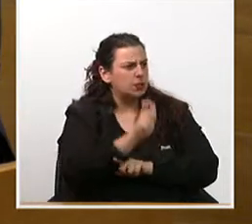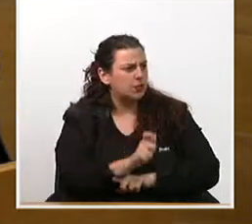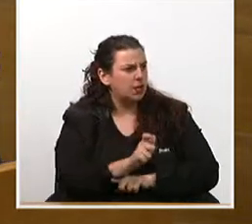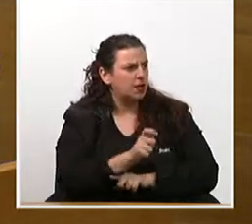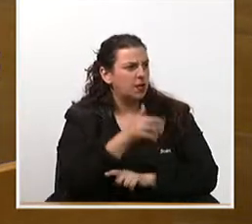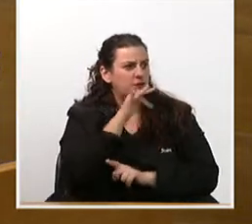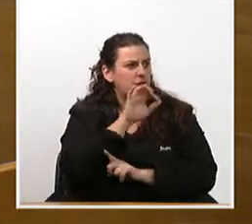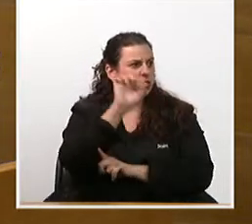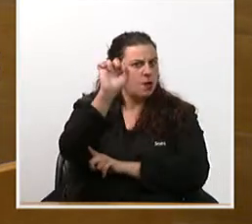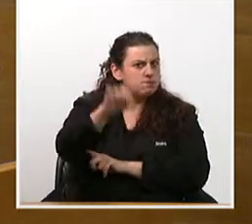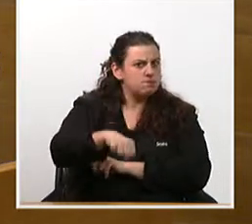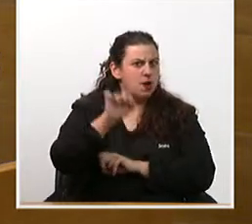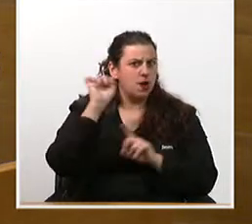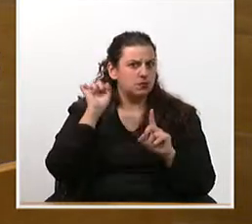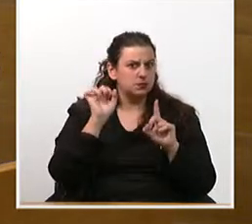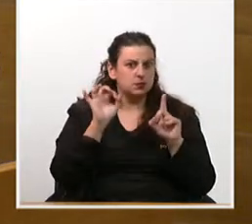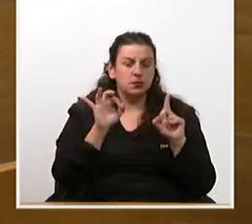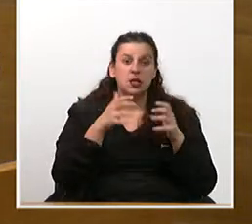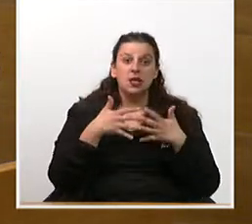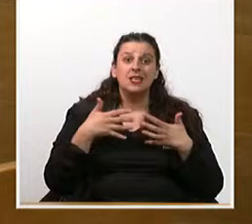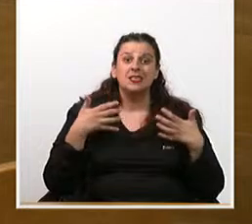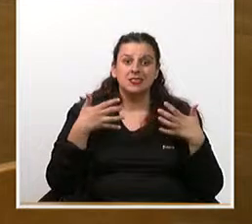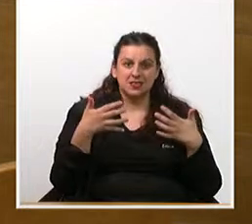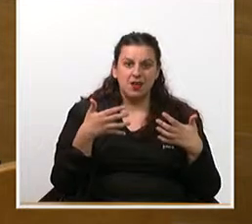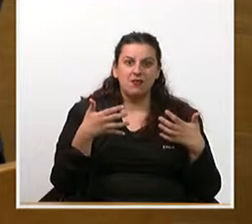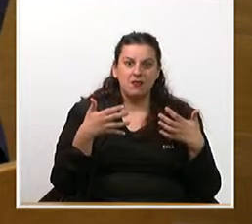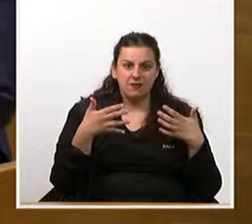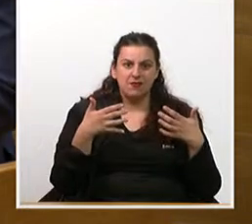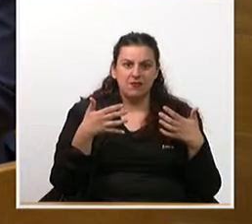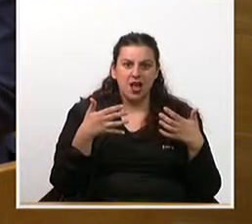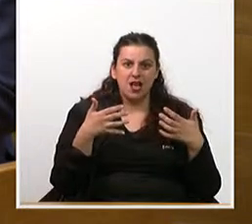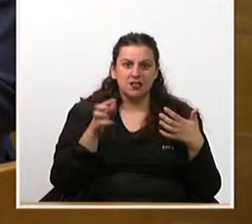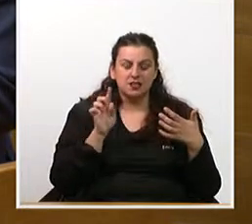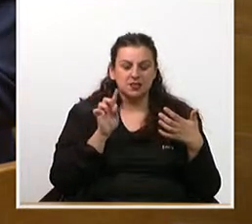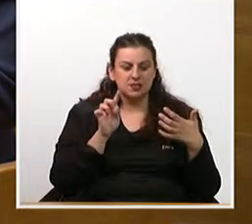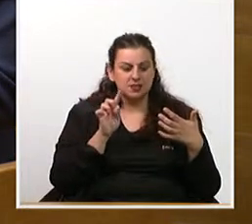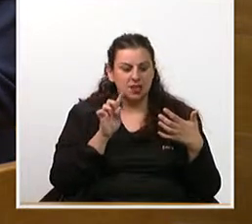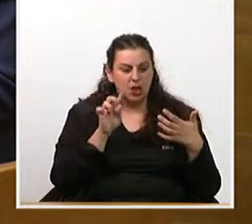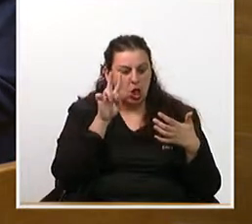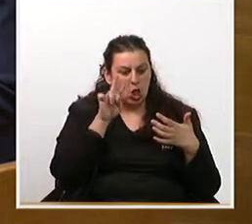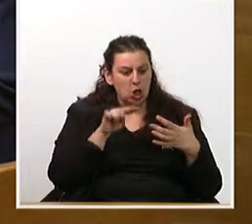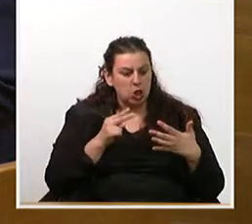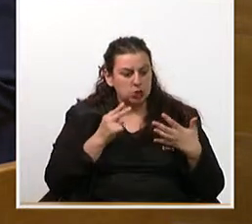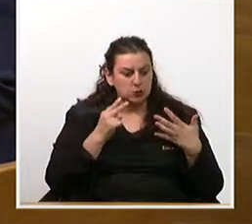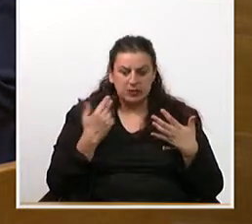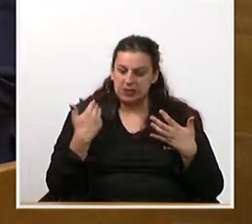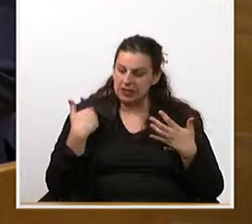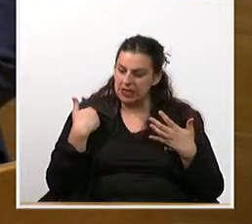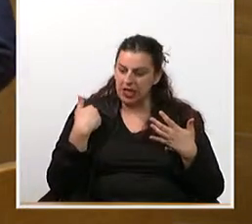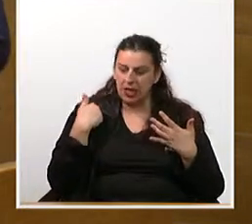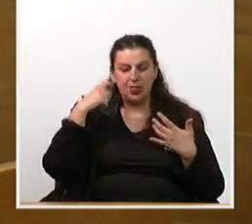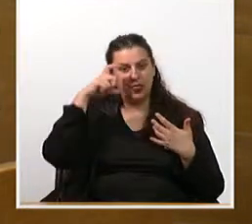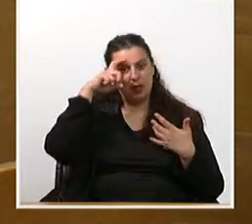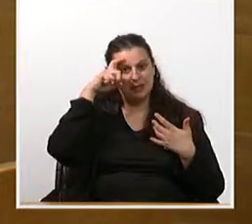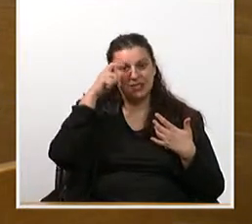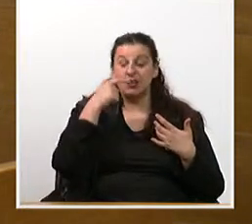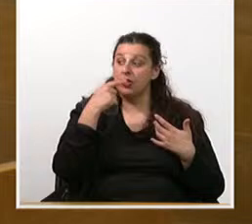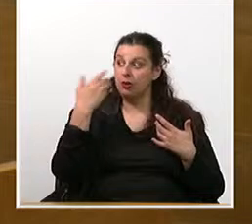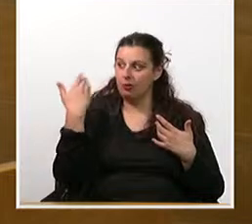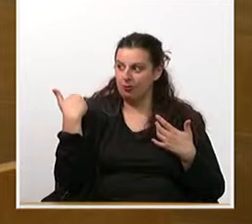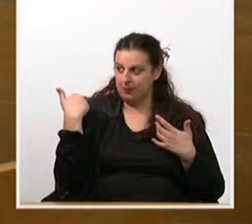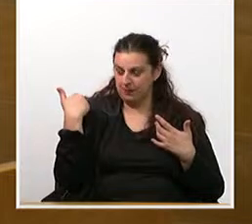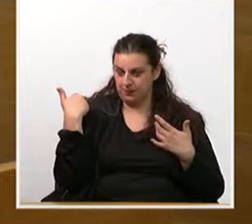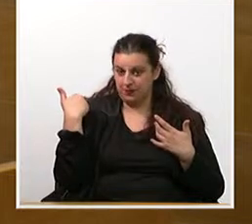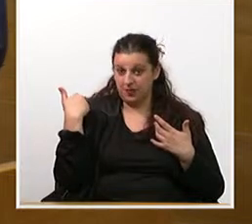Francia esta frase es la que se atrevió a pronunciar en 2007 el expresidente zapatero esa frase era